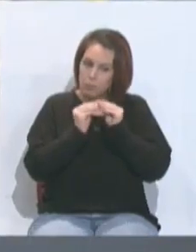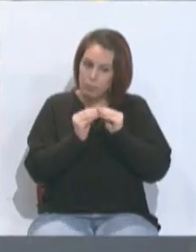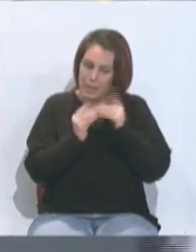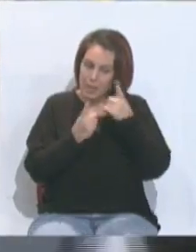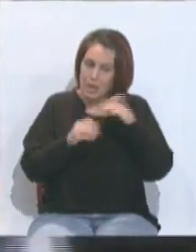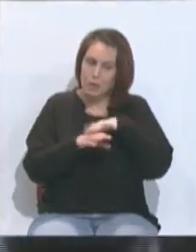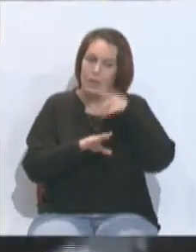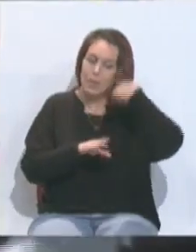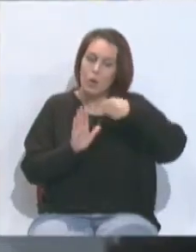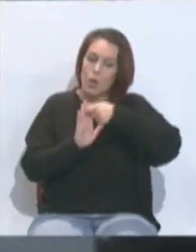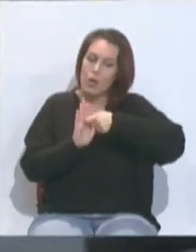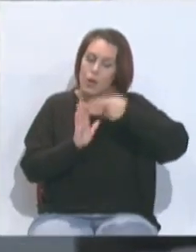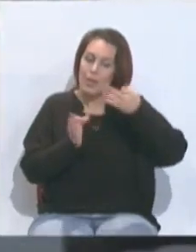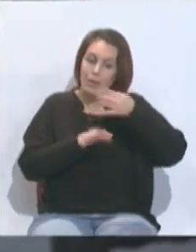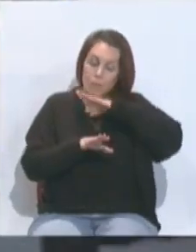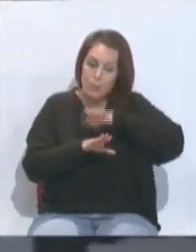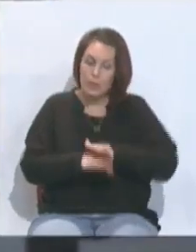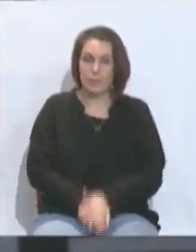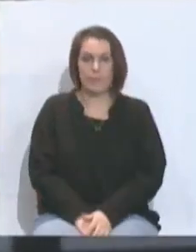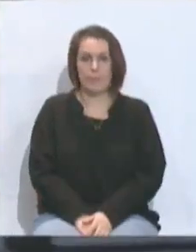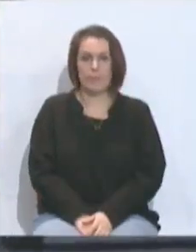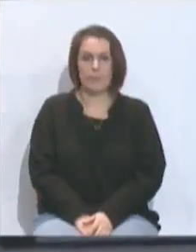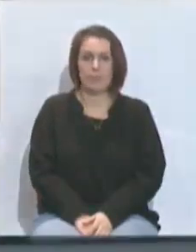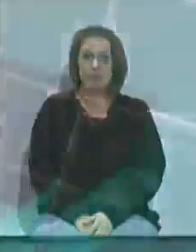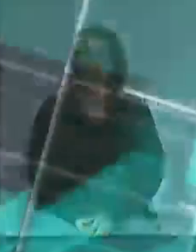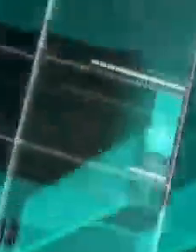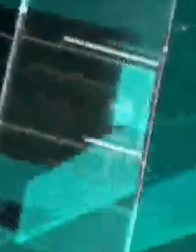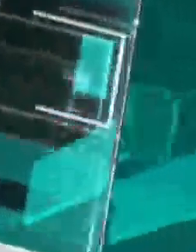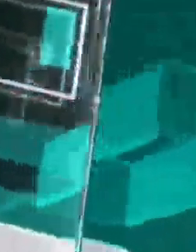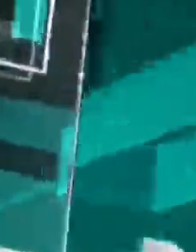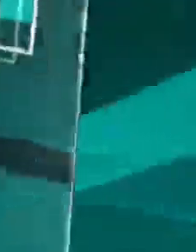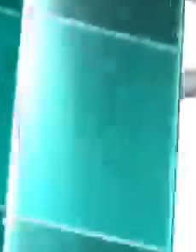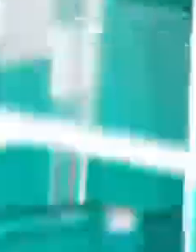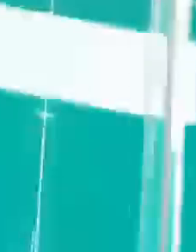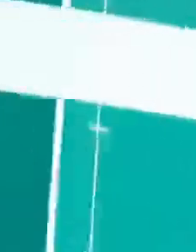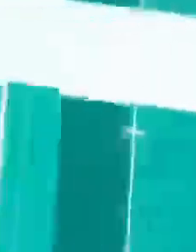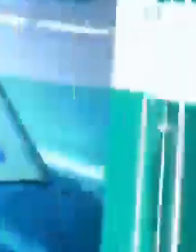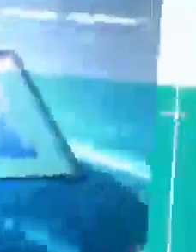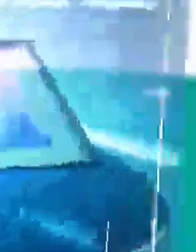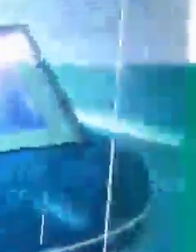necesarios y las condiciones que deben cumplir.